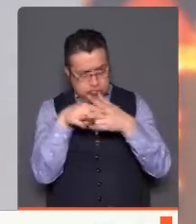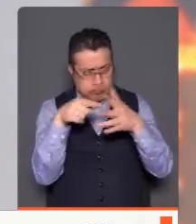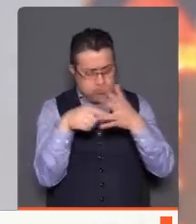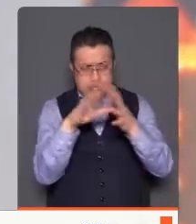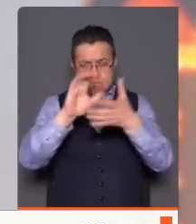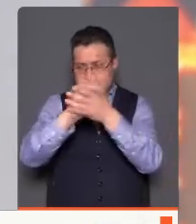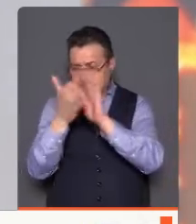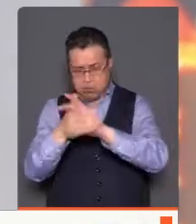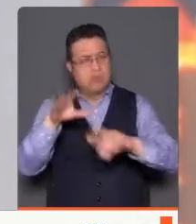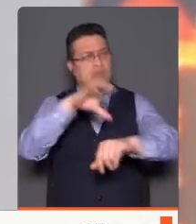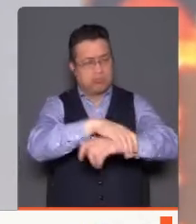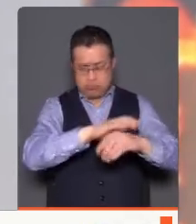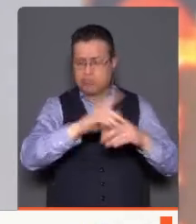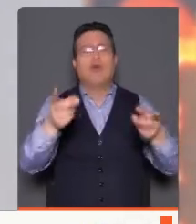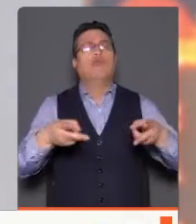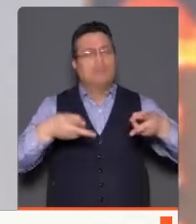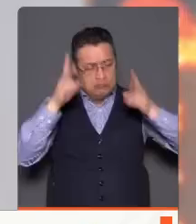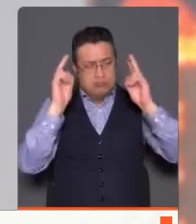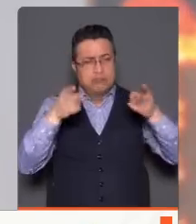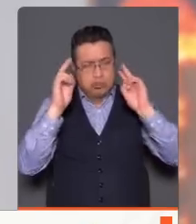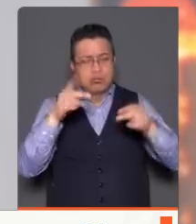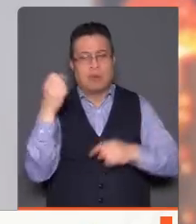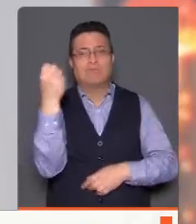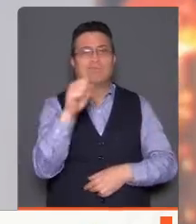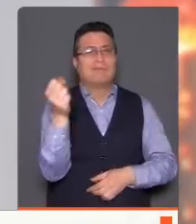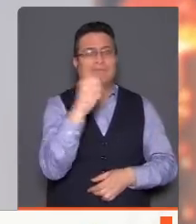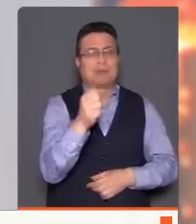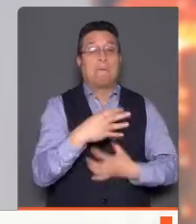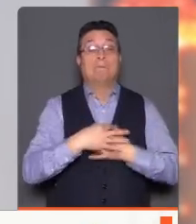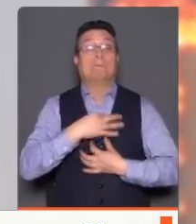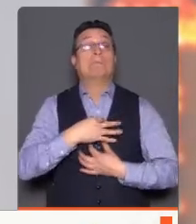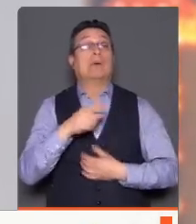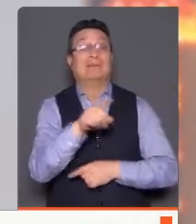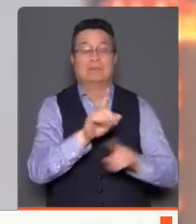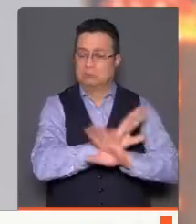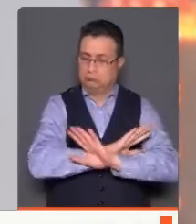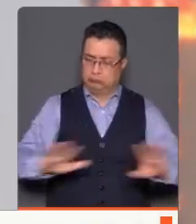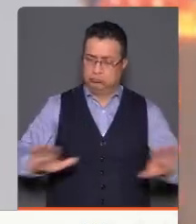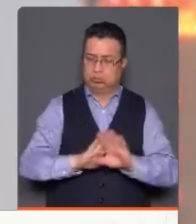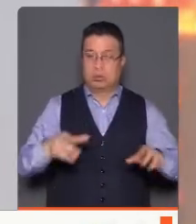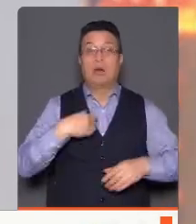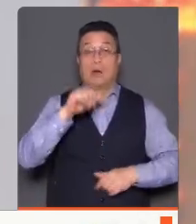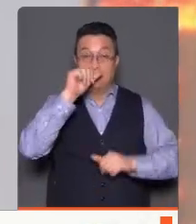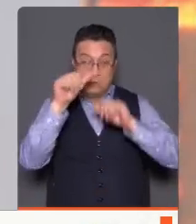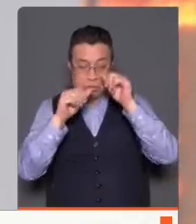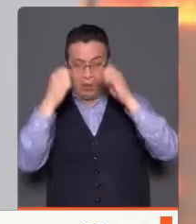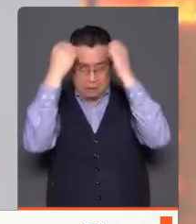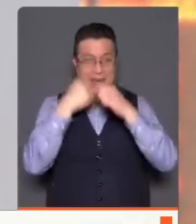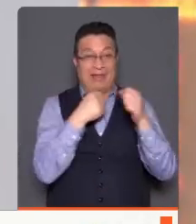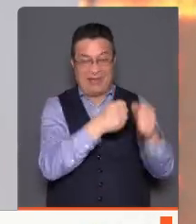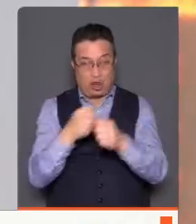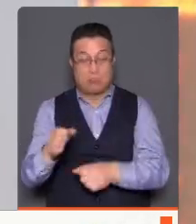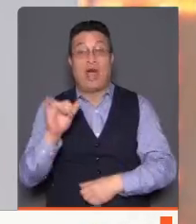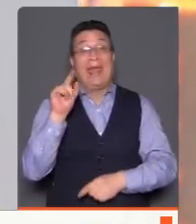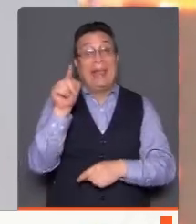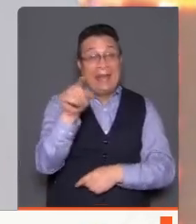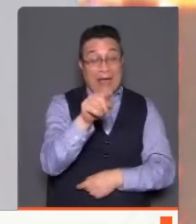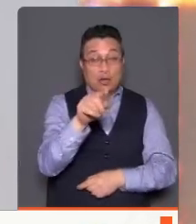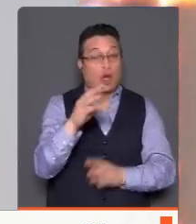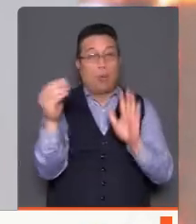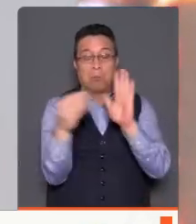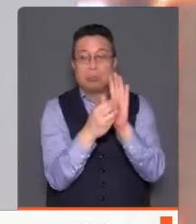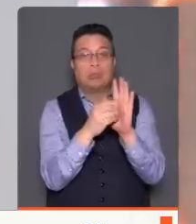coludidos, a todos los que son, obviamente, estos delincuentes de cuello y corbata, pero también al narcotráfico, al terrorismo. Lógico. Y esos delitos no están